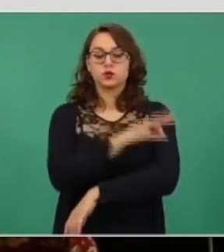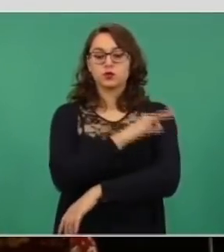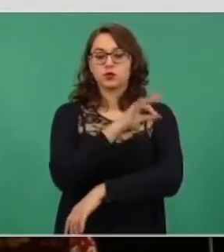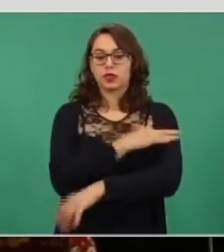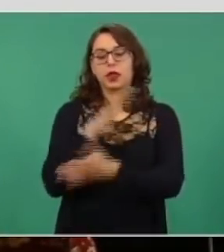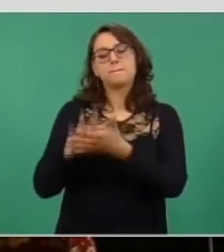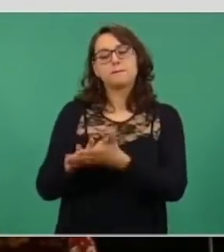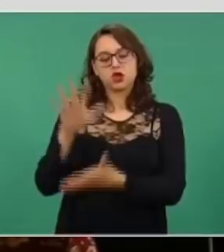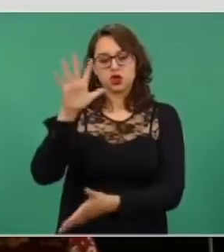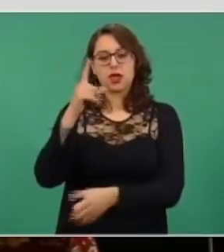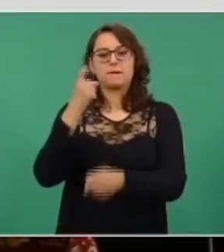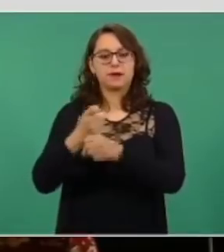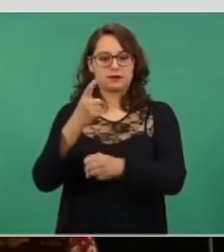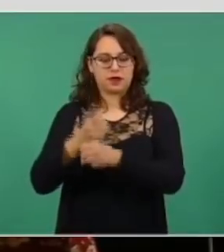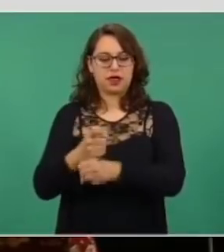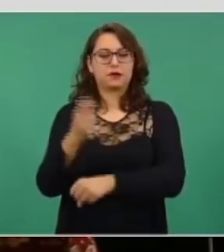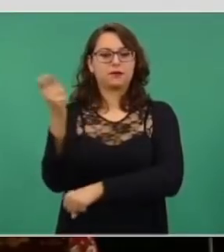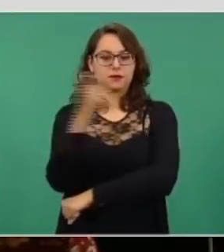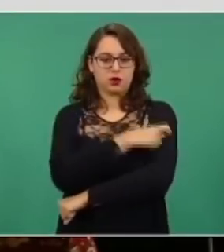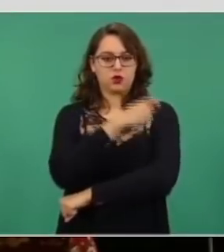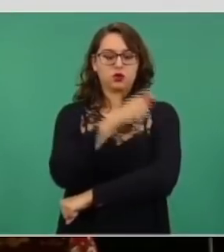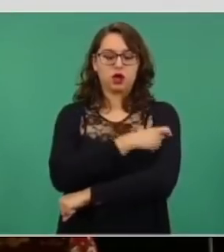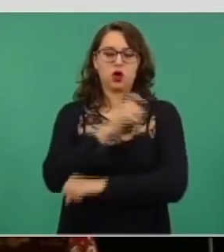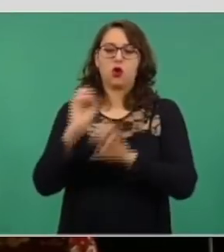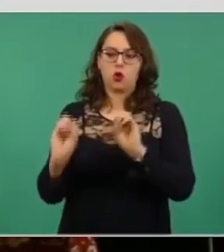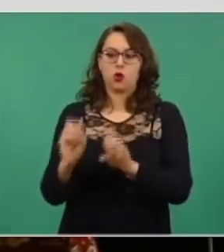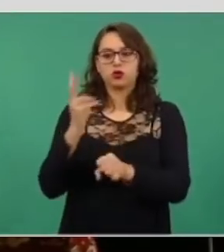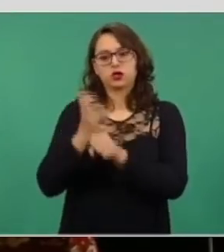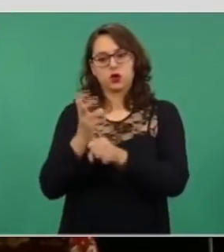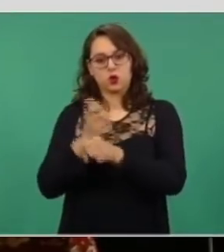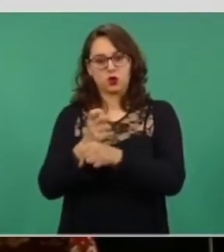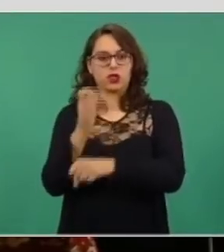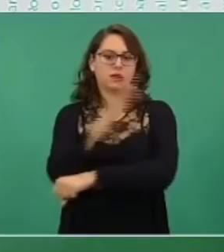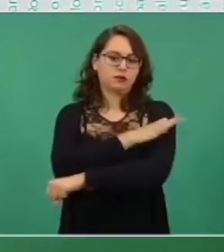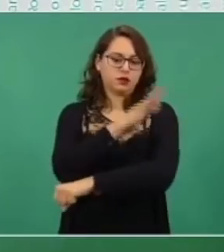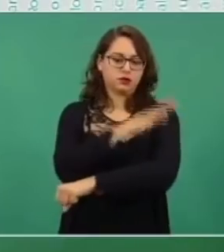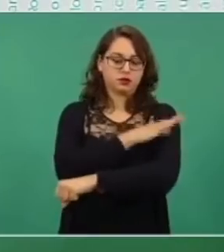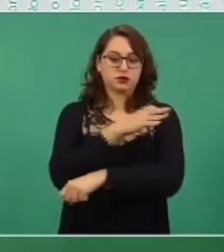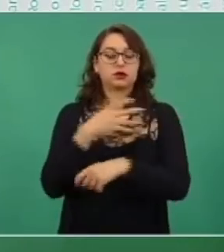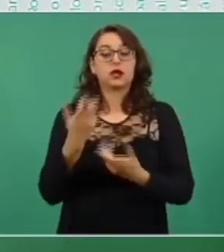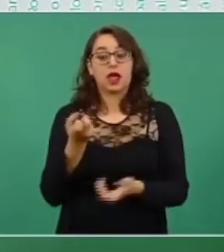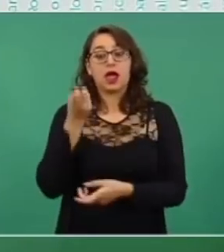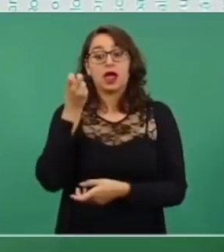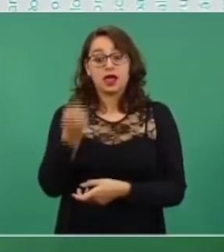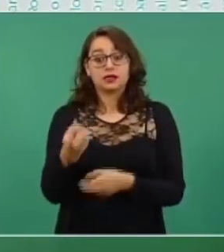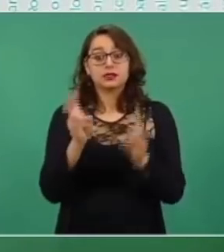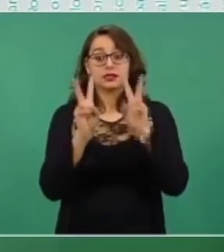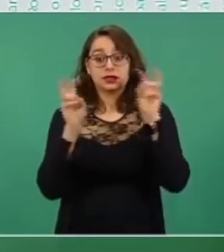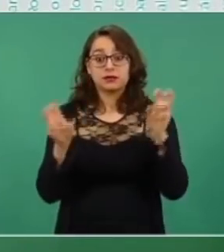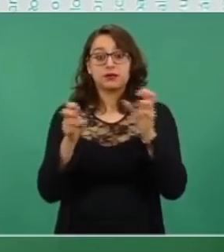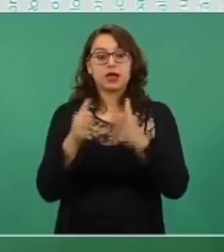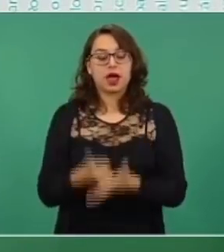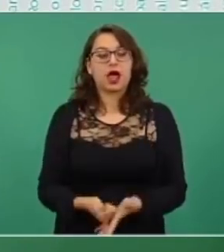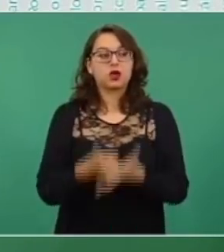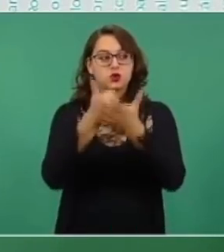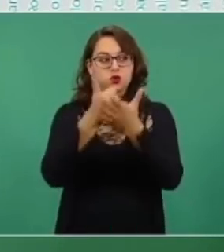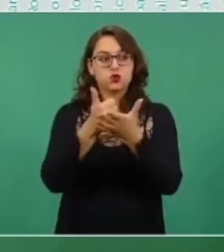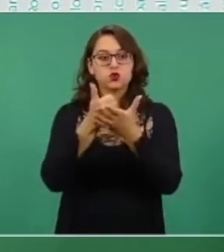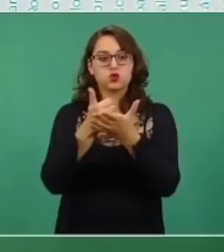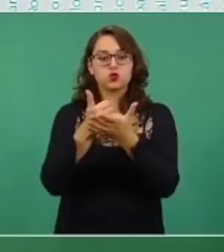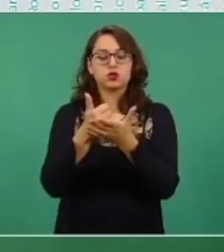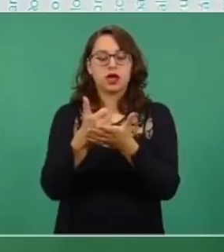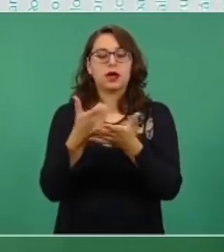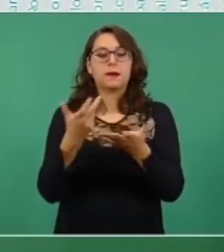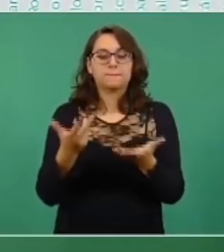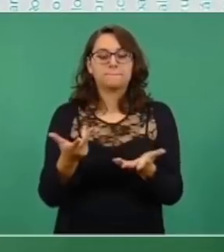la primera dosis. Esta es una de las variables que ayudan, como dijo